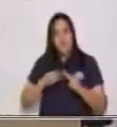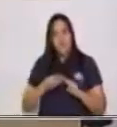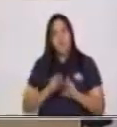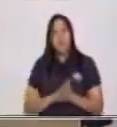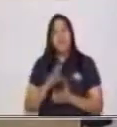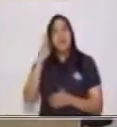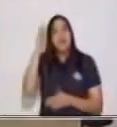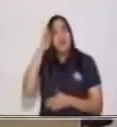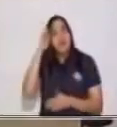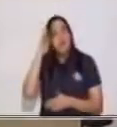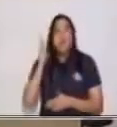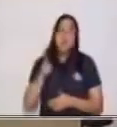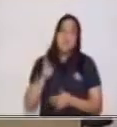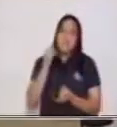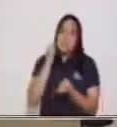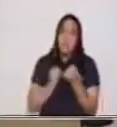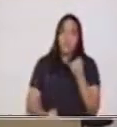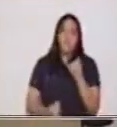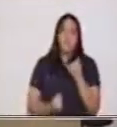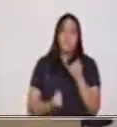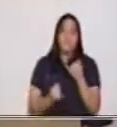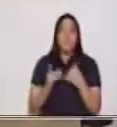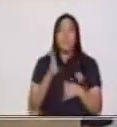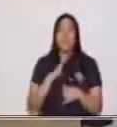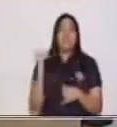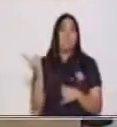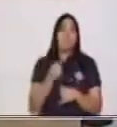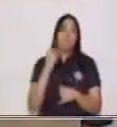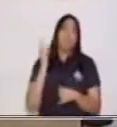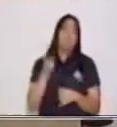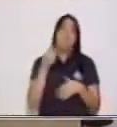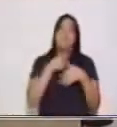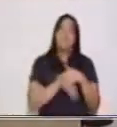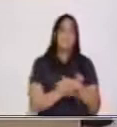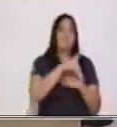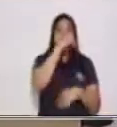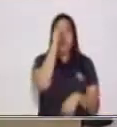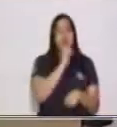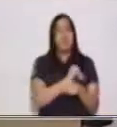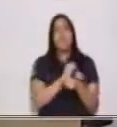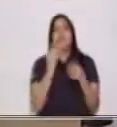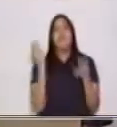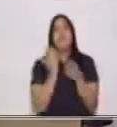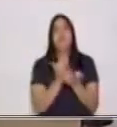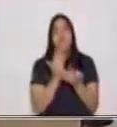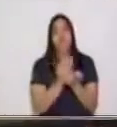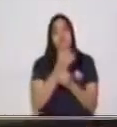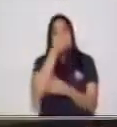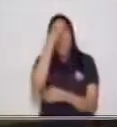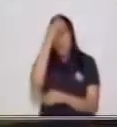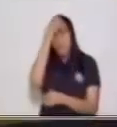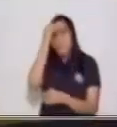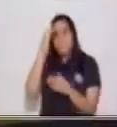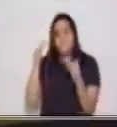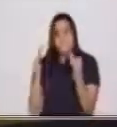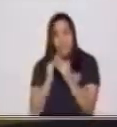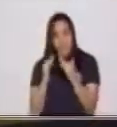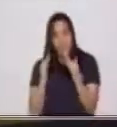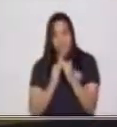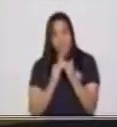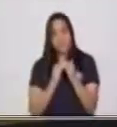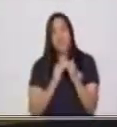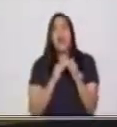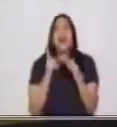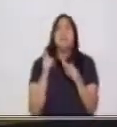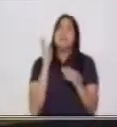Ten presente que al finalizar debes guardar tus trabajos en el portafolio de Aprendo en Casa